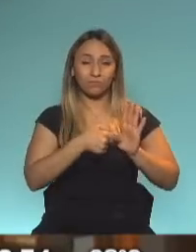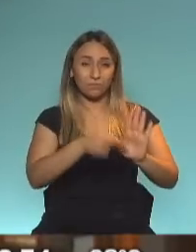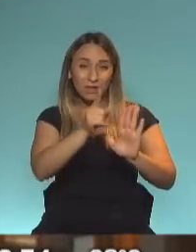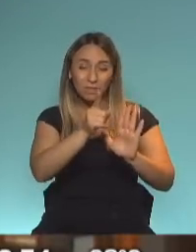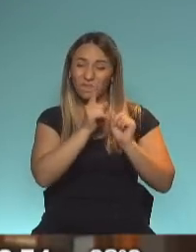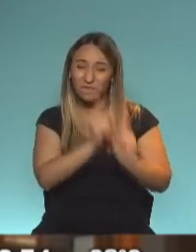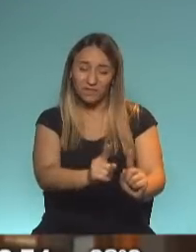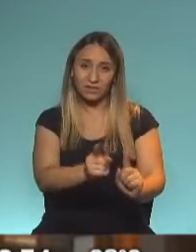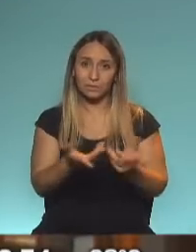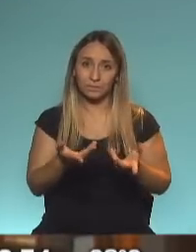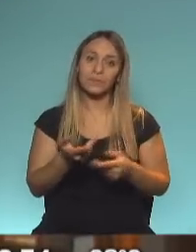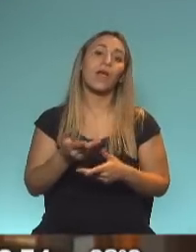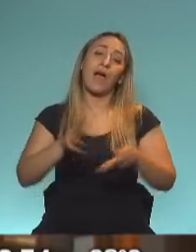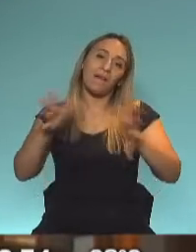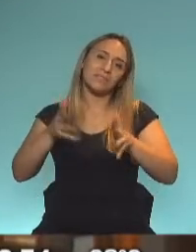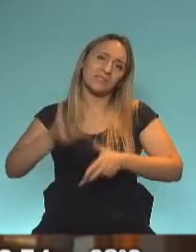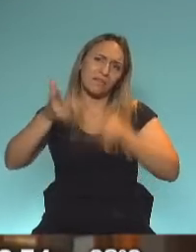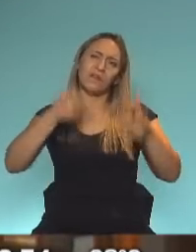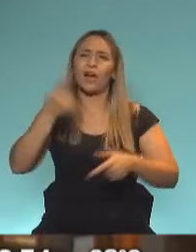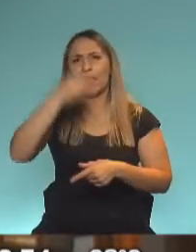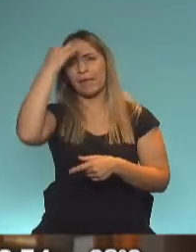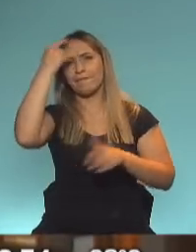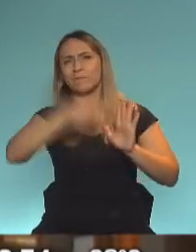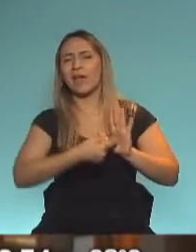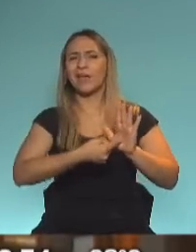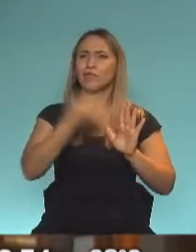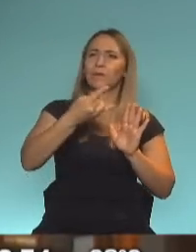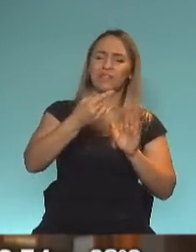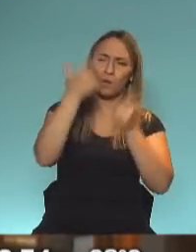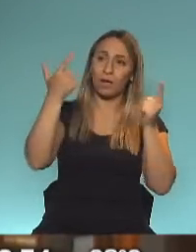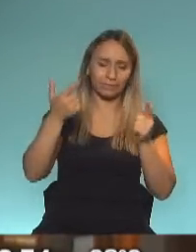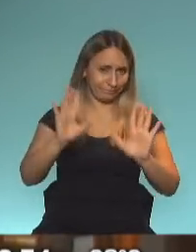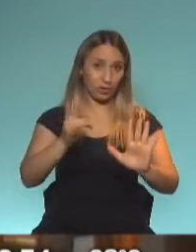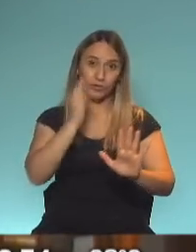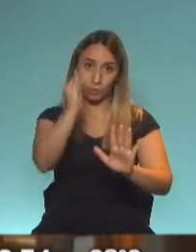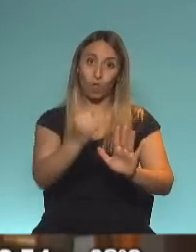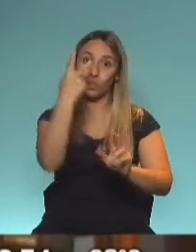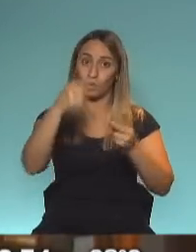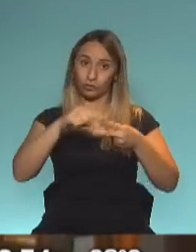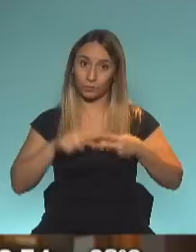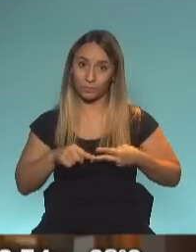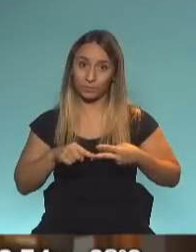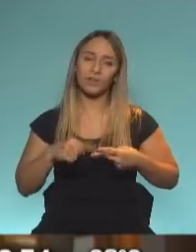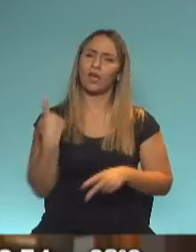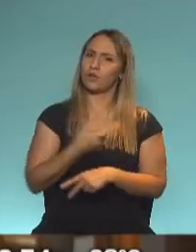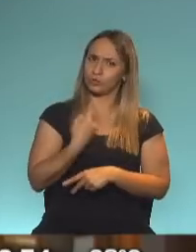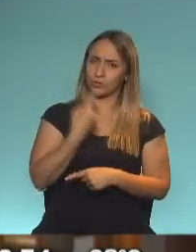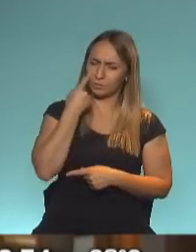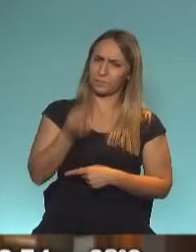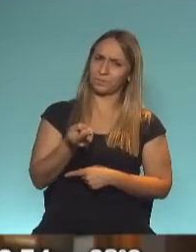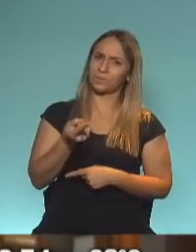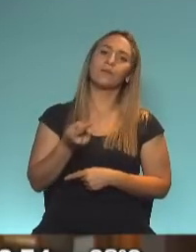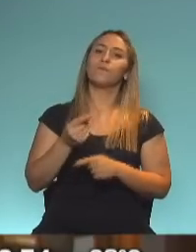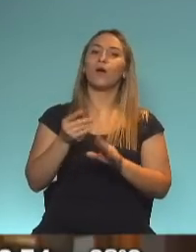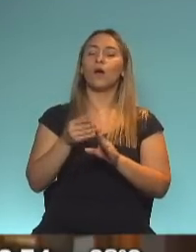para que, cuando a veces se dice que el lawfare es un invento, no existe, mire, dos anécdotas nada más. Nosotros vimos que en la hermana República